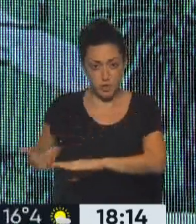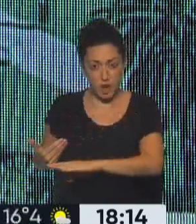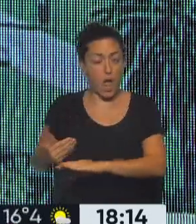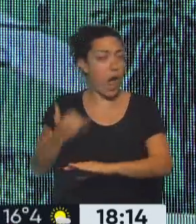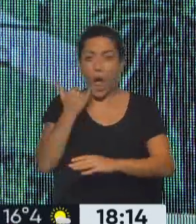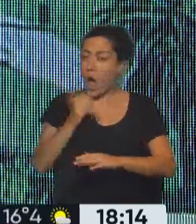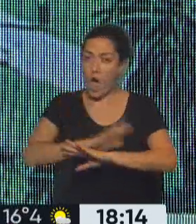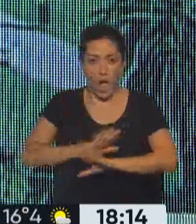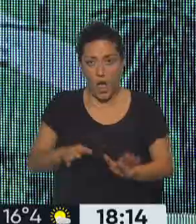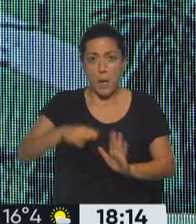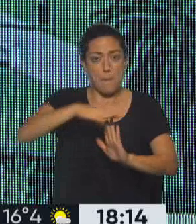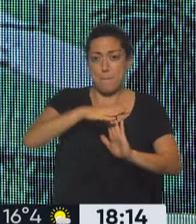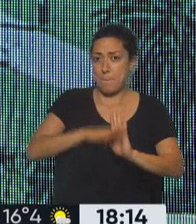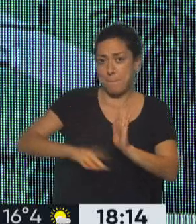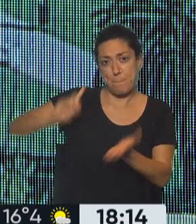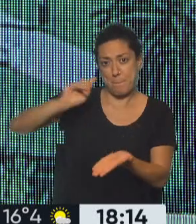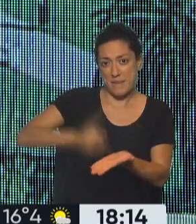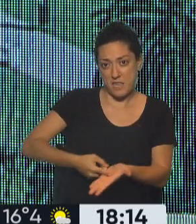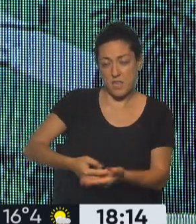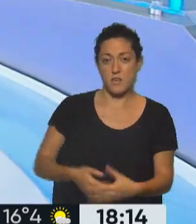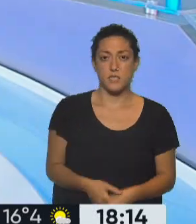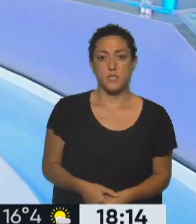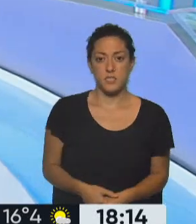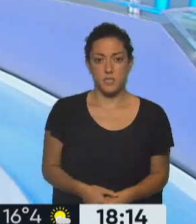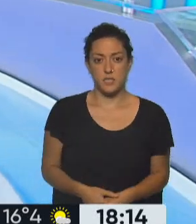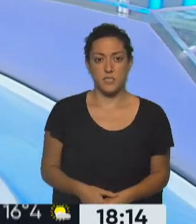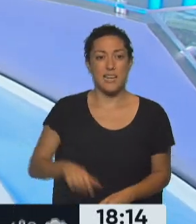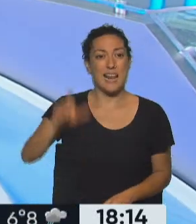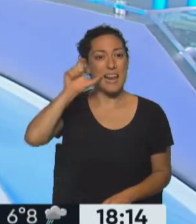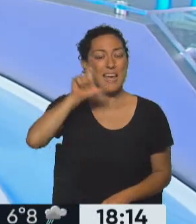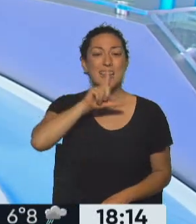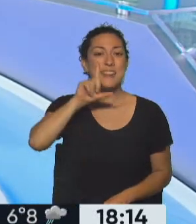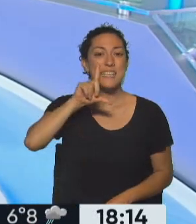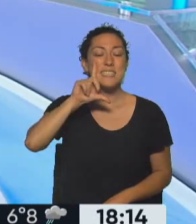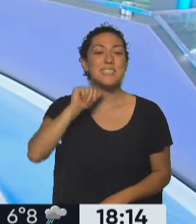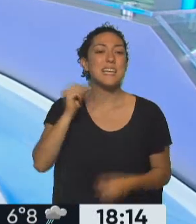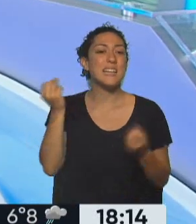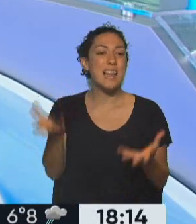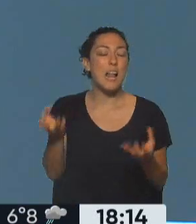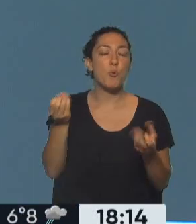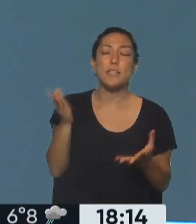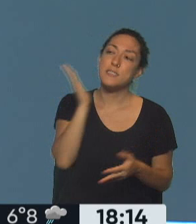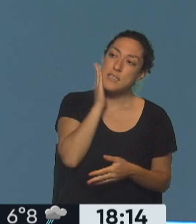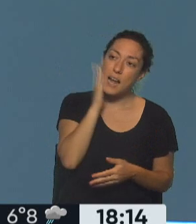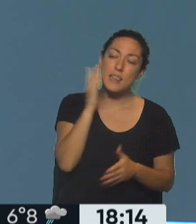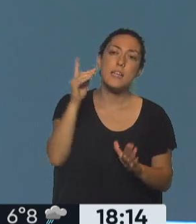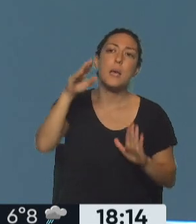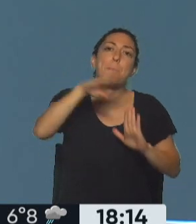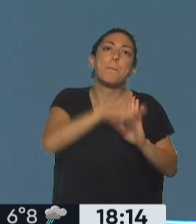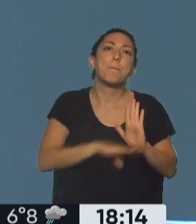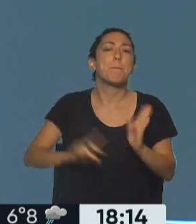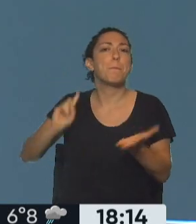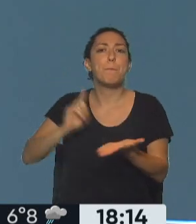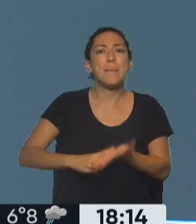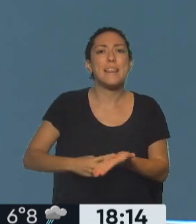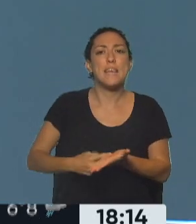tomar nuevas medidas y son varias. Leticia Martínez, buenas tardes, ¿cómo estás? Buenas tardes, ¿Cuáles son esas medidas? Diana. Sí, varias medidas. Primero hay que decir